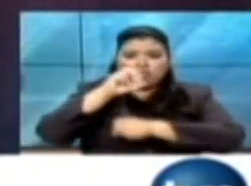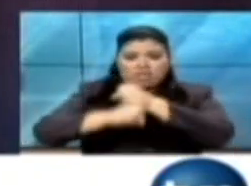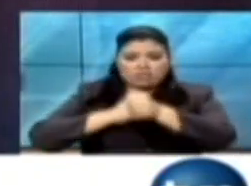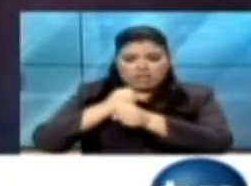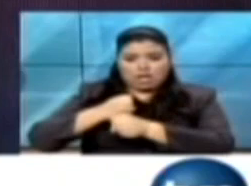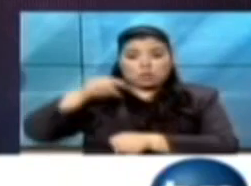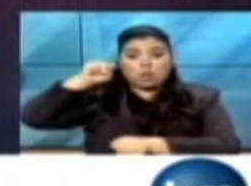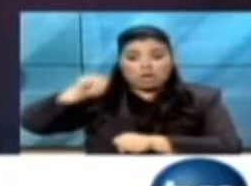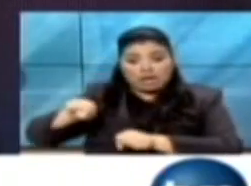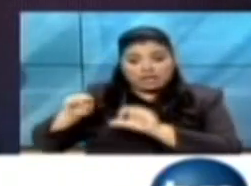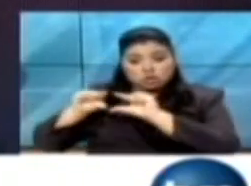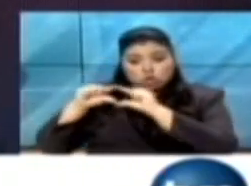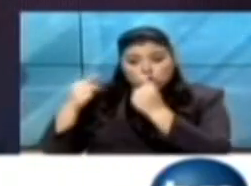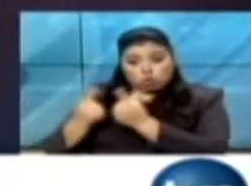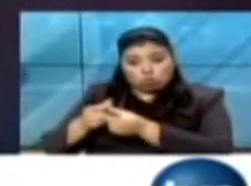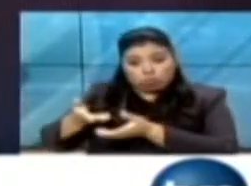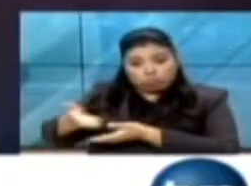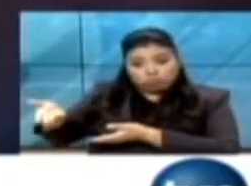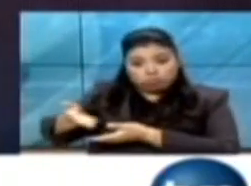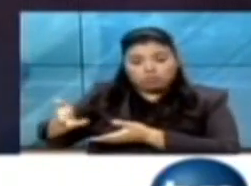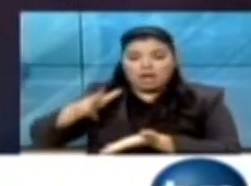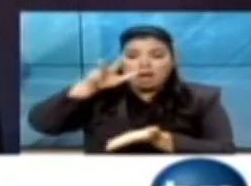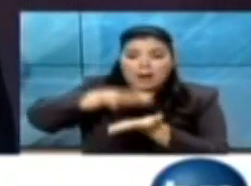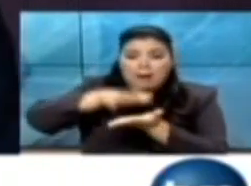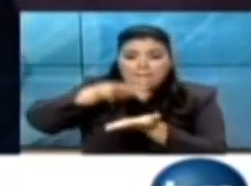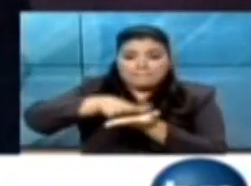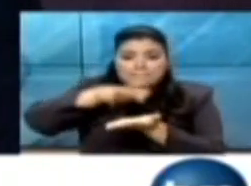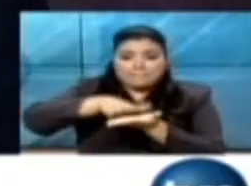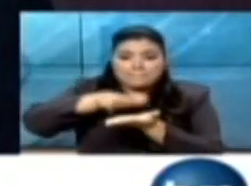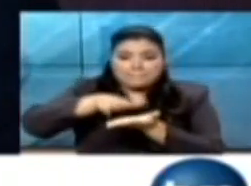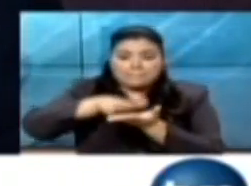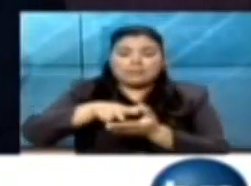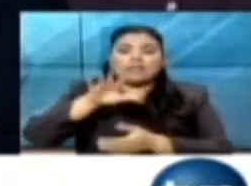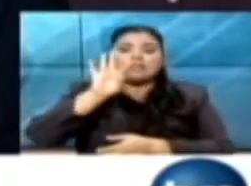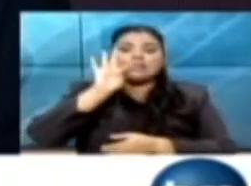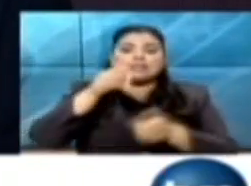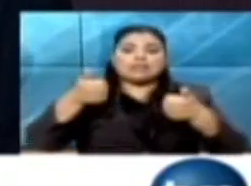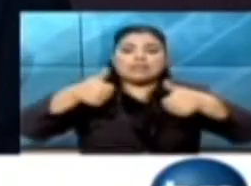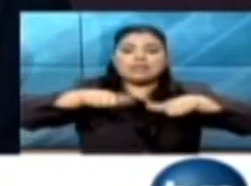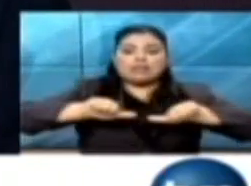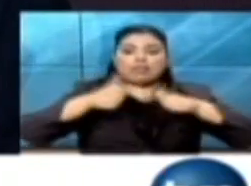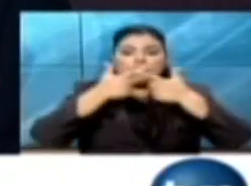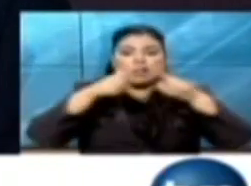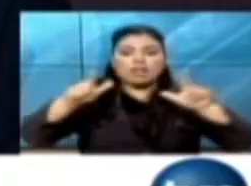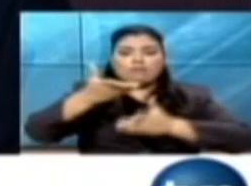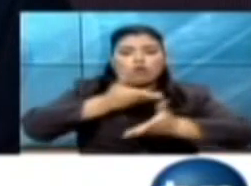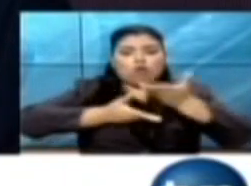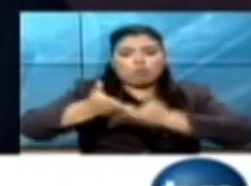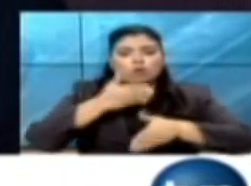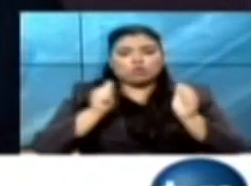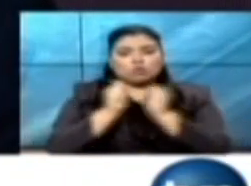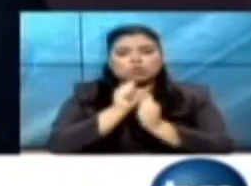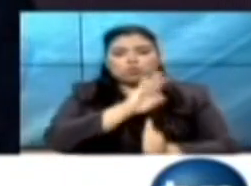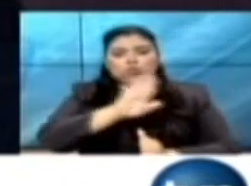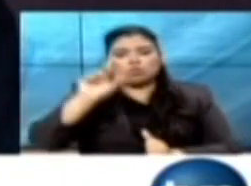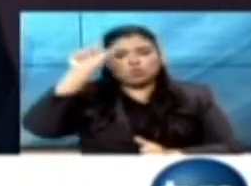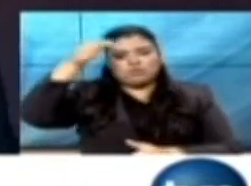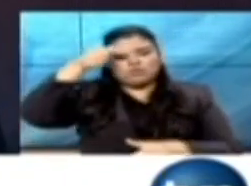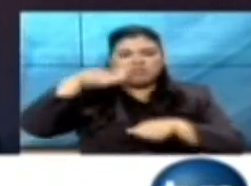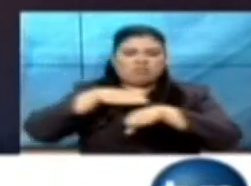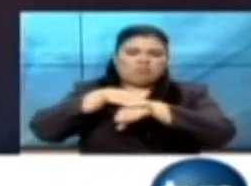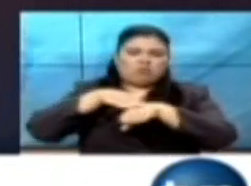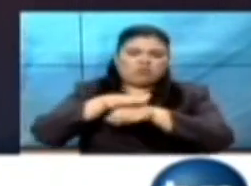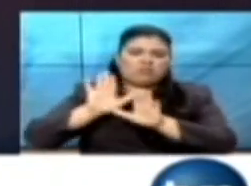leyes y además de ello firmado el Tratado de Libre Comercio con sus gobiernos. No nos dejemos